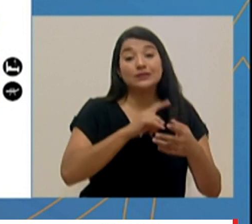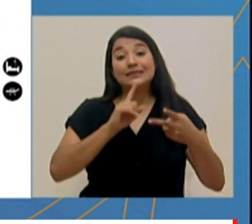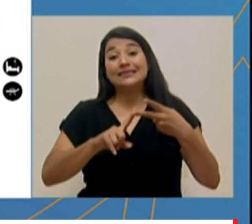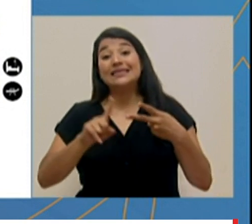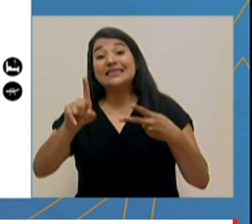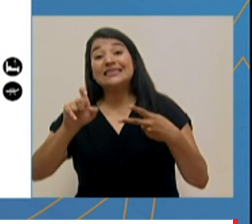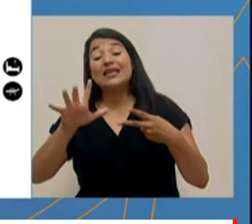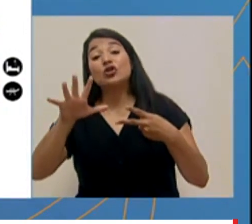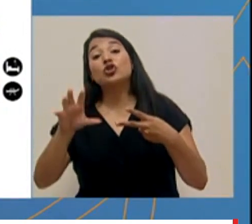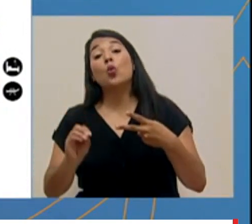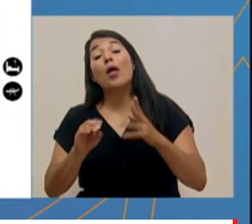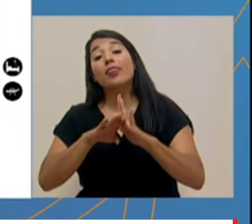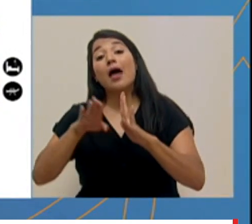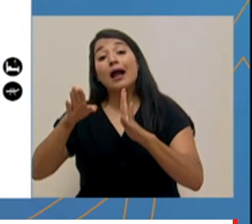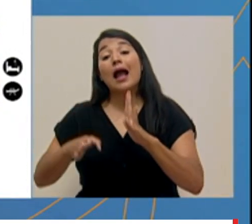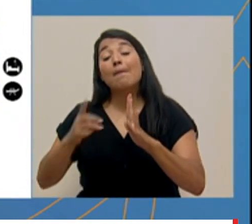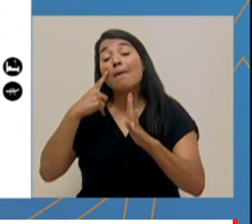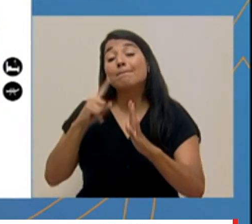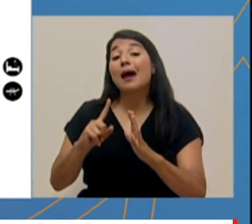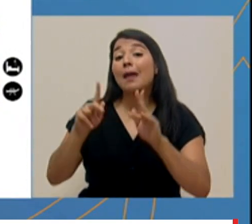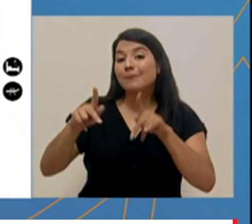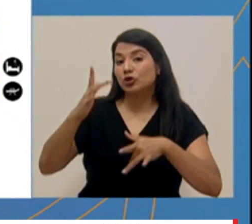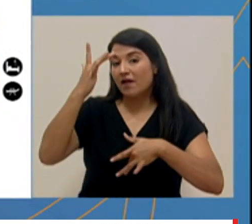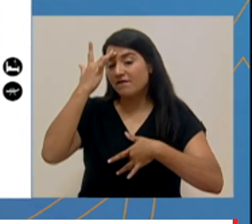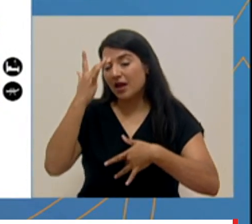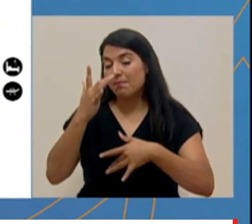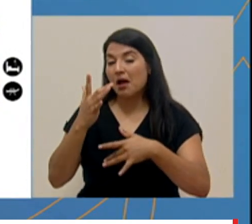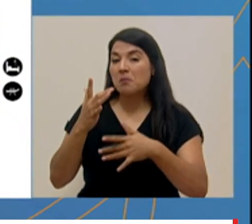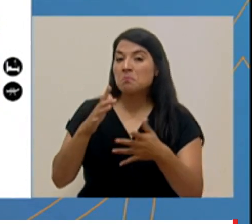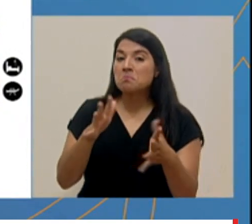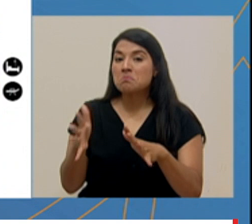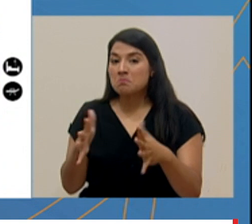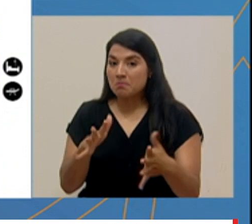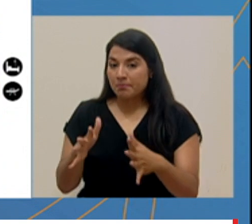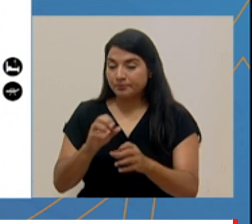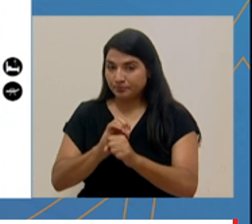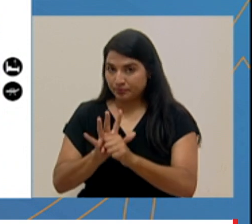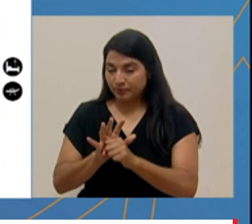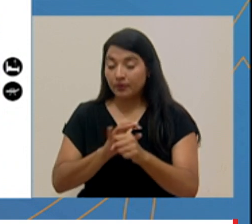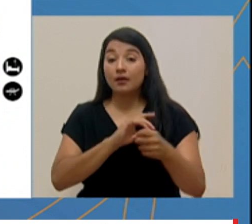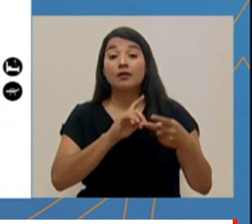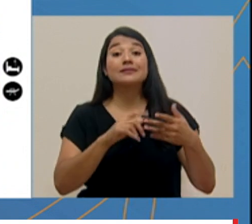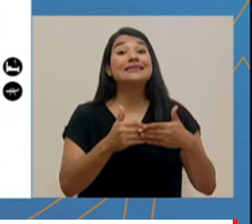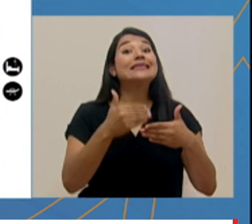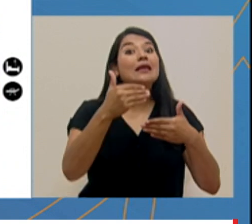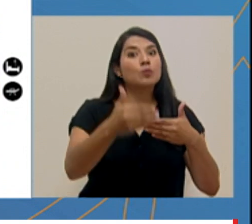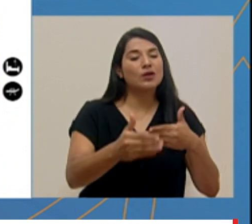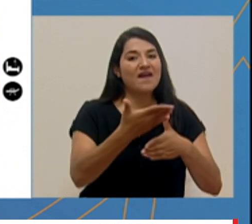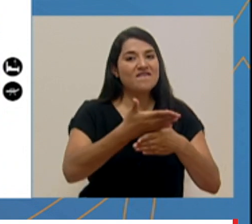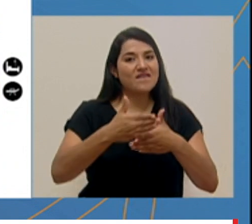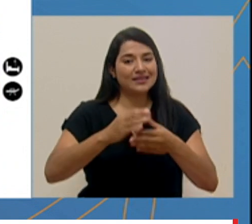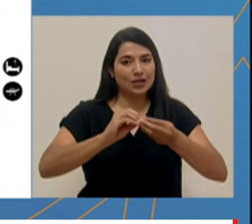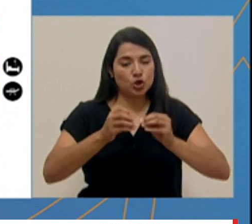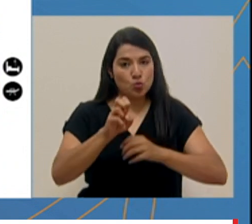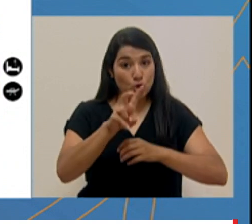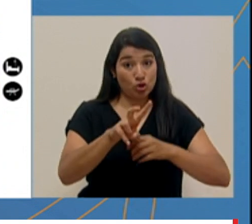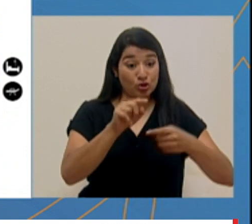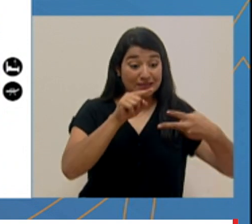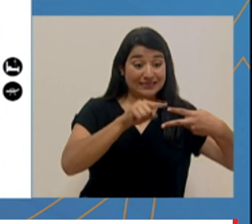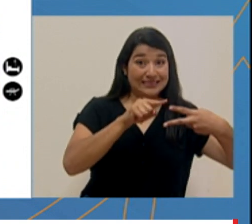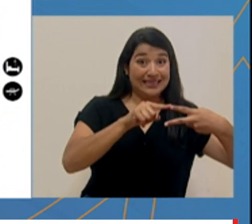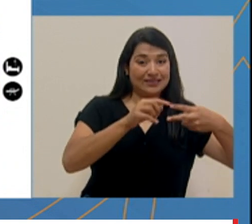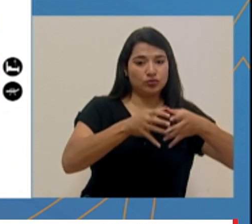150 camas moderadas dedicadas a pacientes COVID. De ahí pasamos a una fase 2, donde aumentábamos